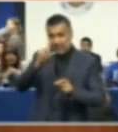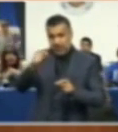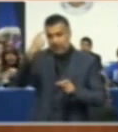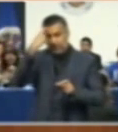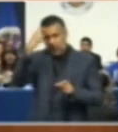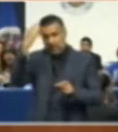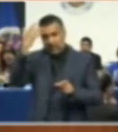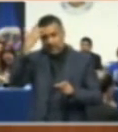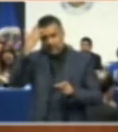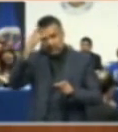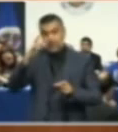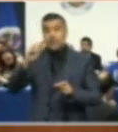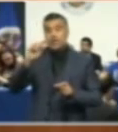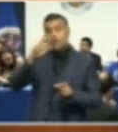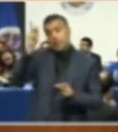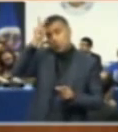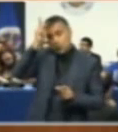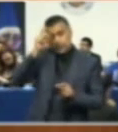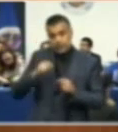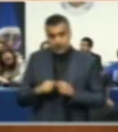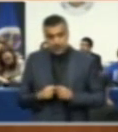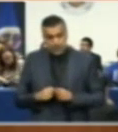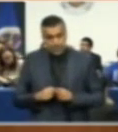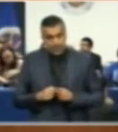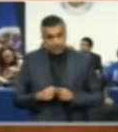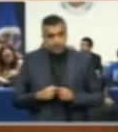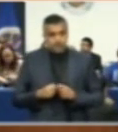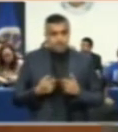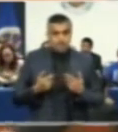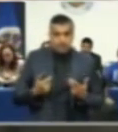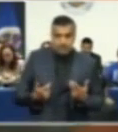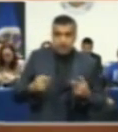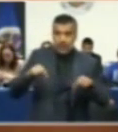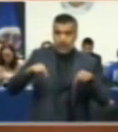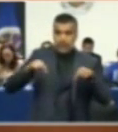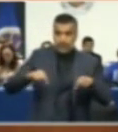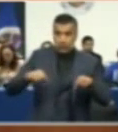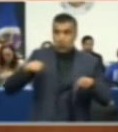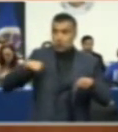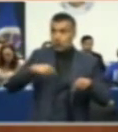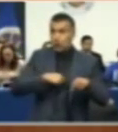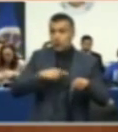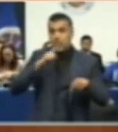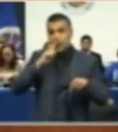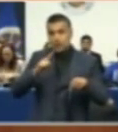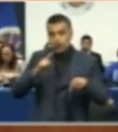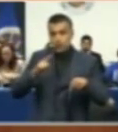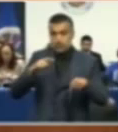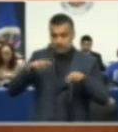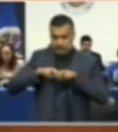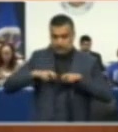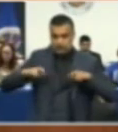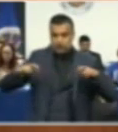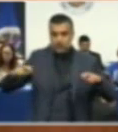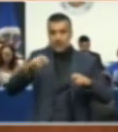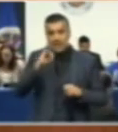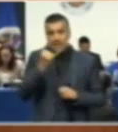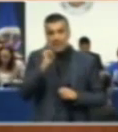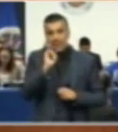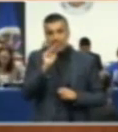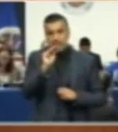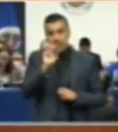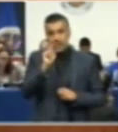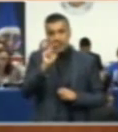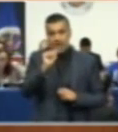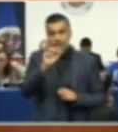e intelectual en el Perú. Para llevar a cabo esto, estamos en la mesa Jimena